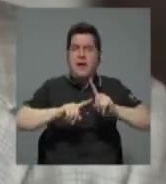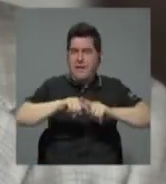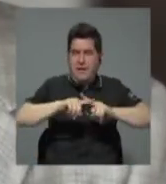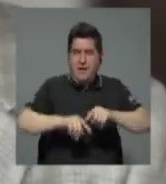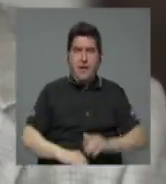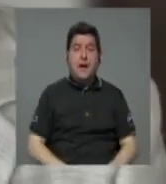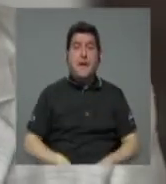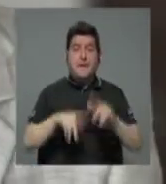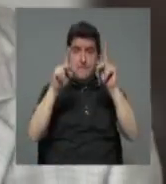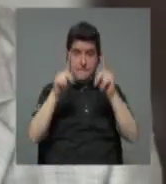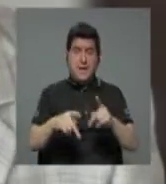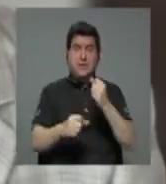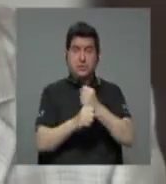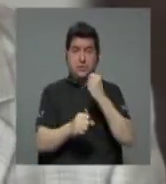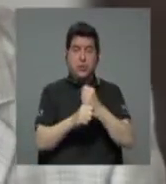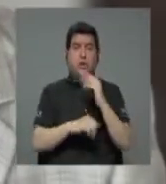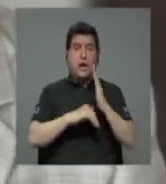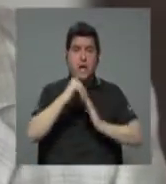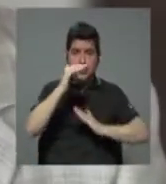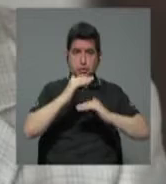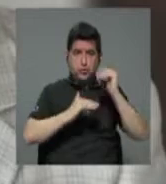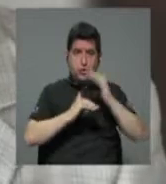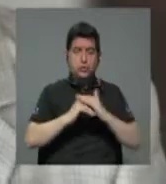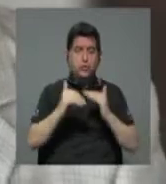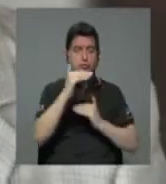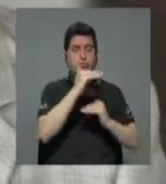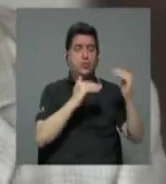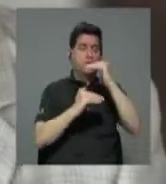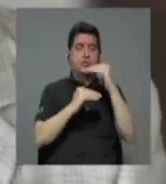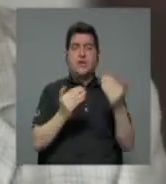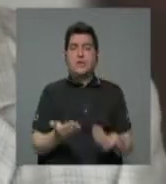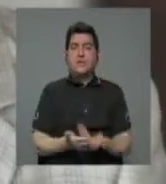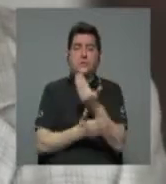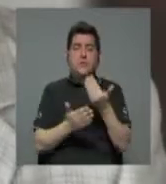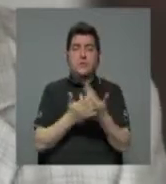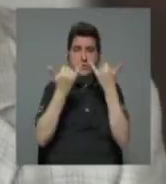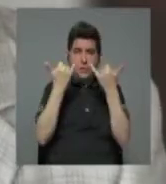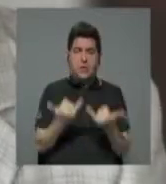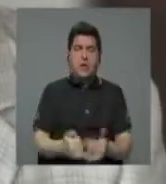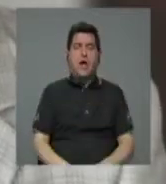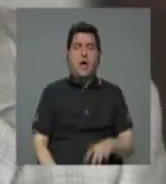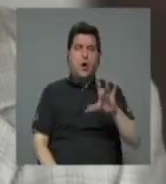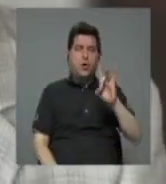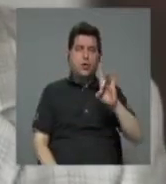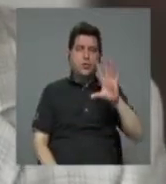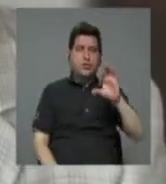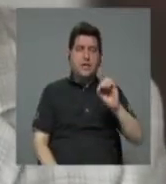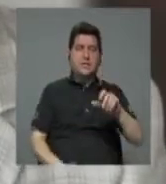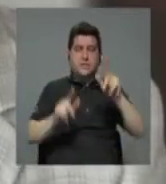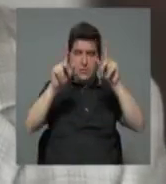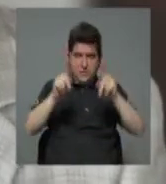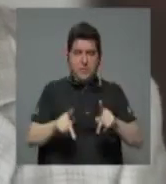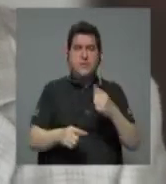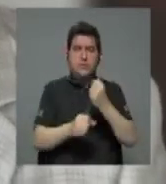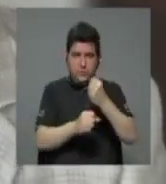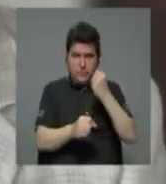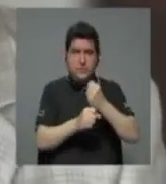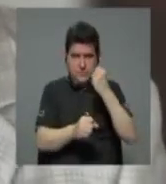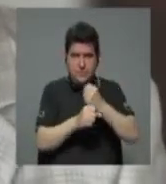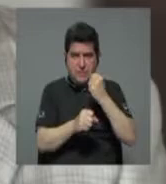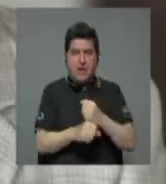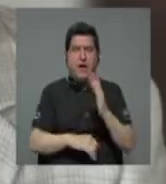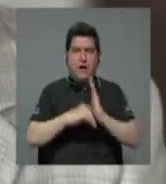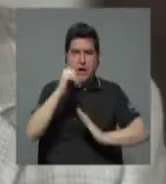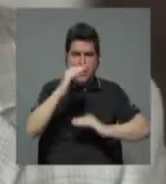que son personas que están trabajando en la construcción de edificios nuevos. En este momento tenemos 850 personas trabajando en